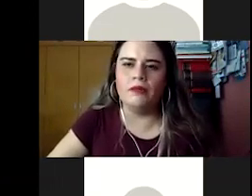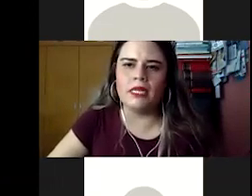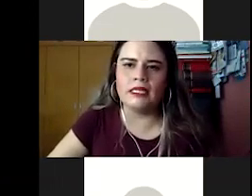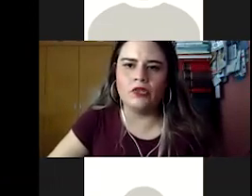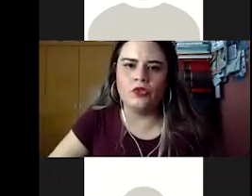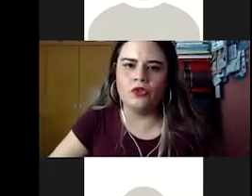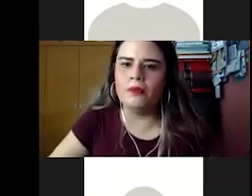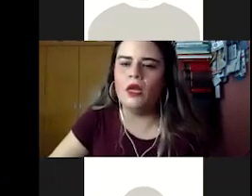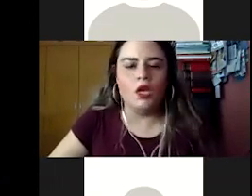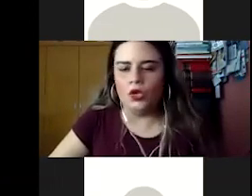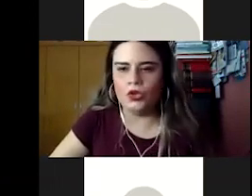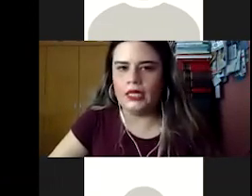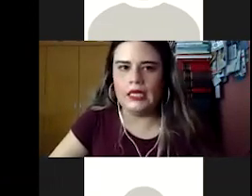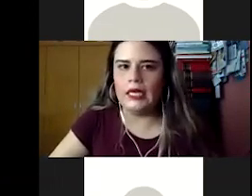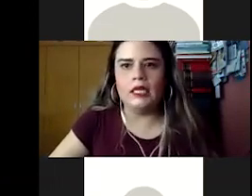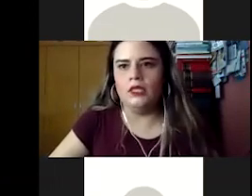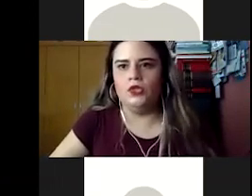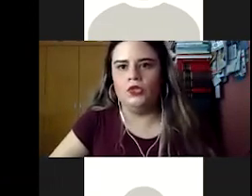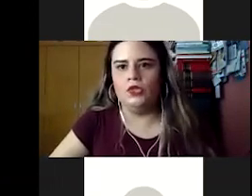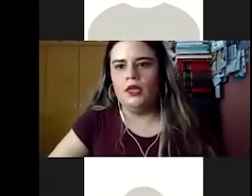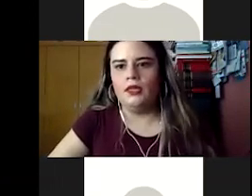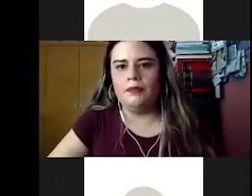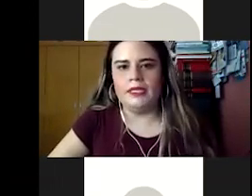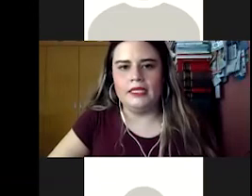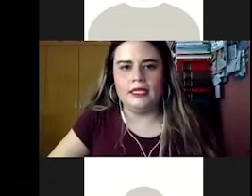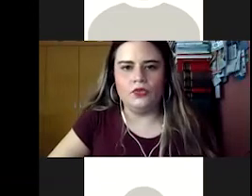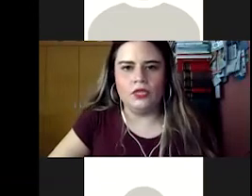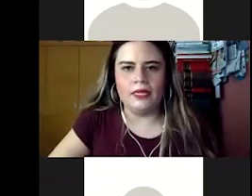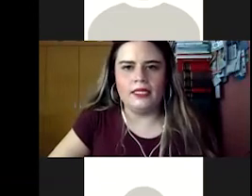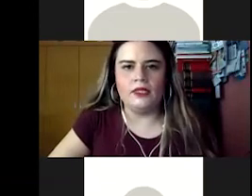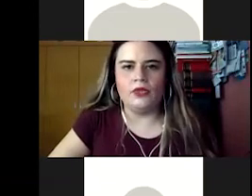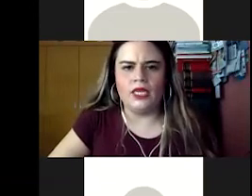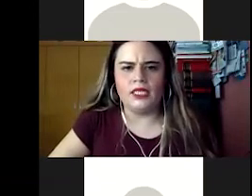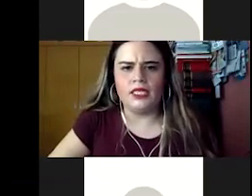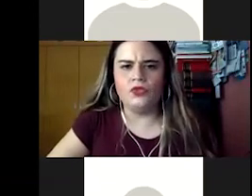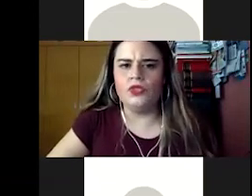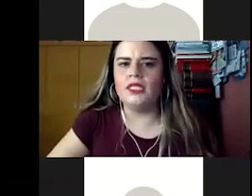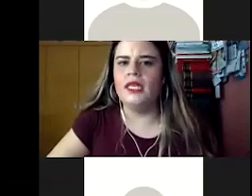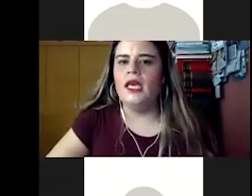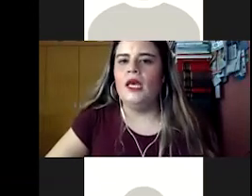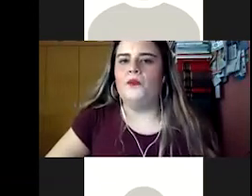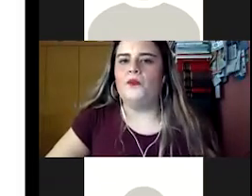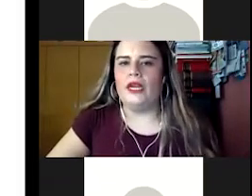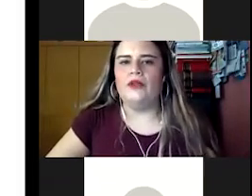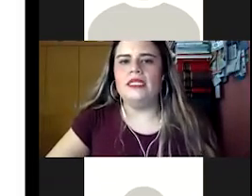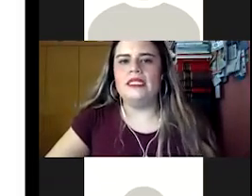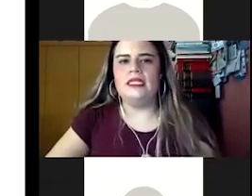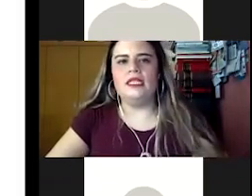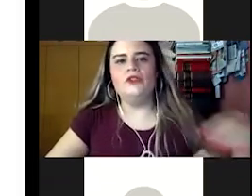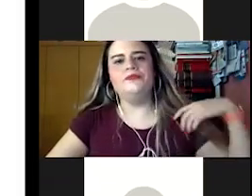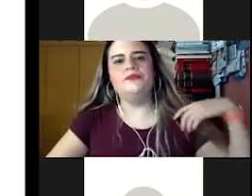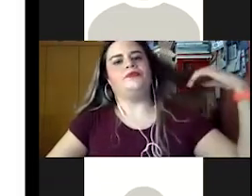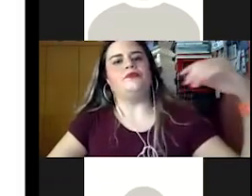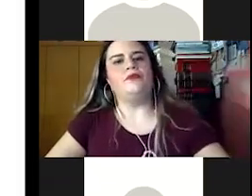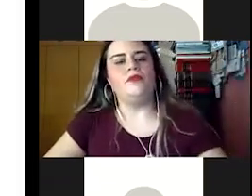la administración Trump, no tenía la intención de presentar sus avances de ODS. Entonces, bueno, en este